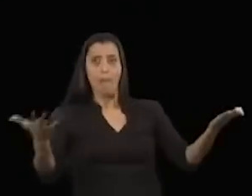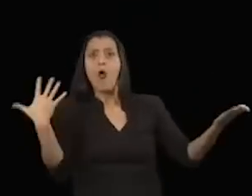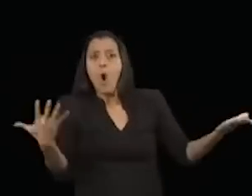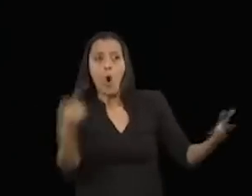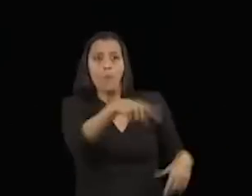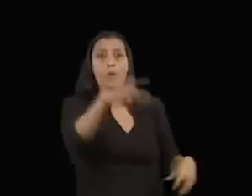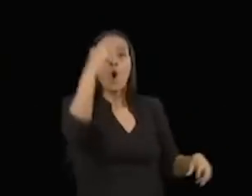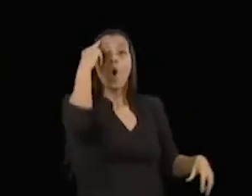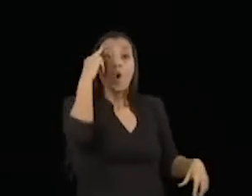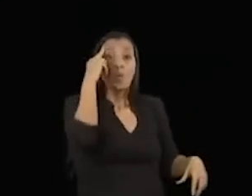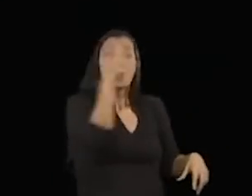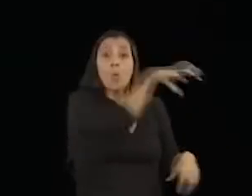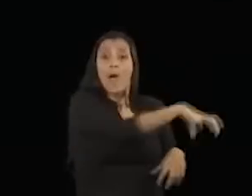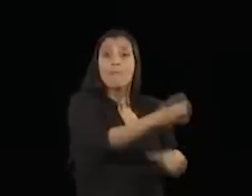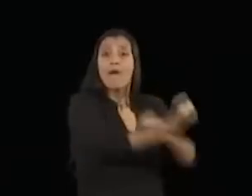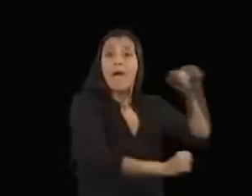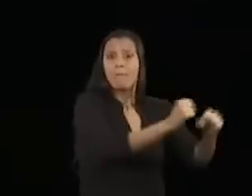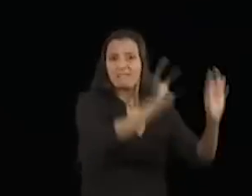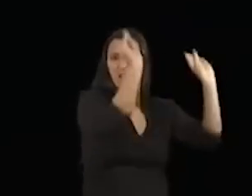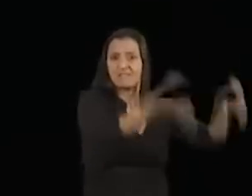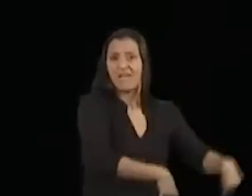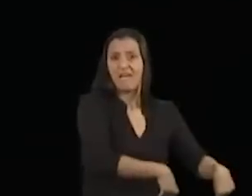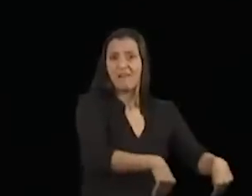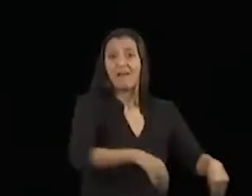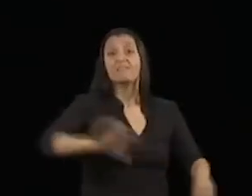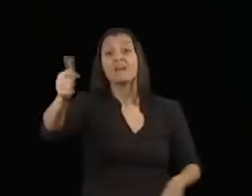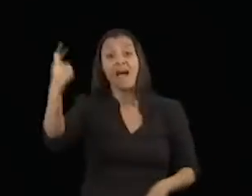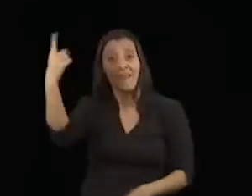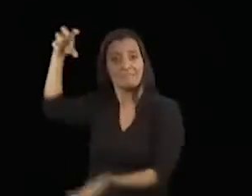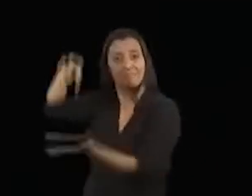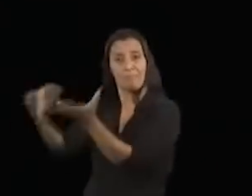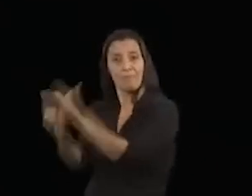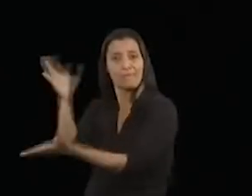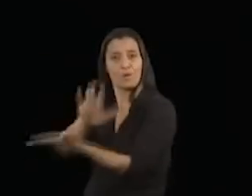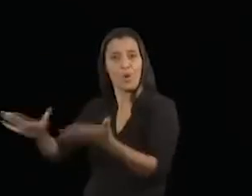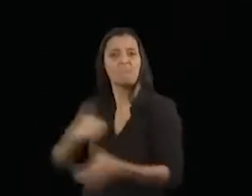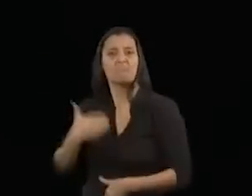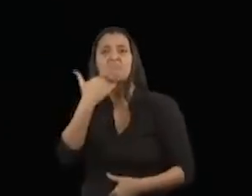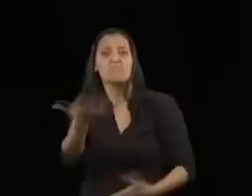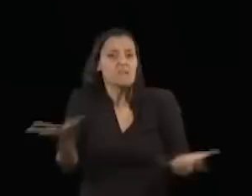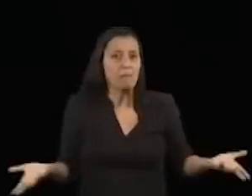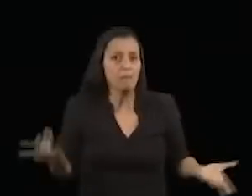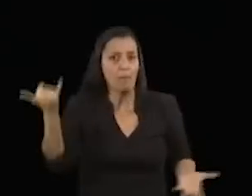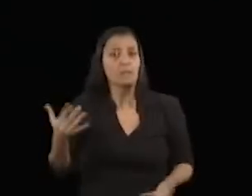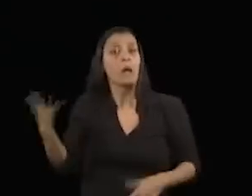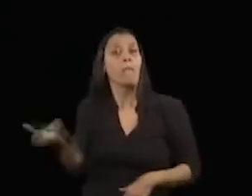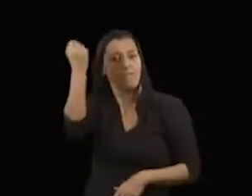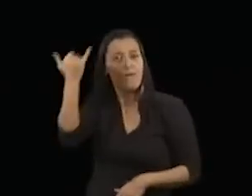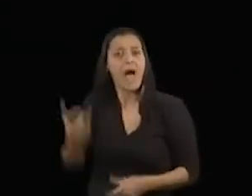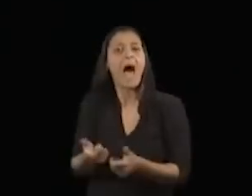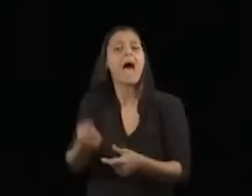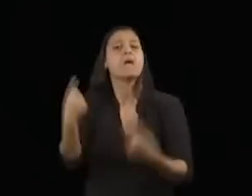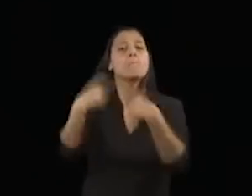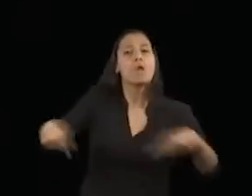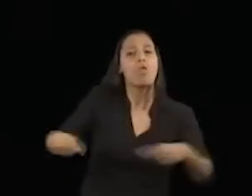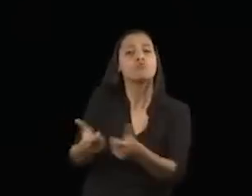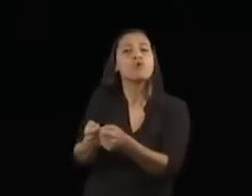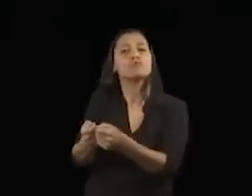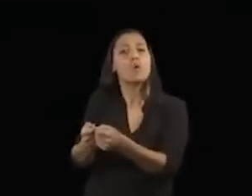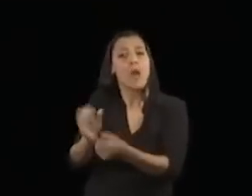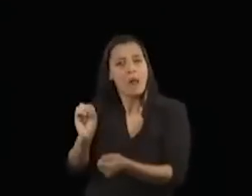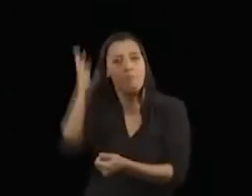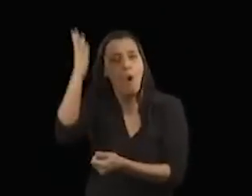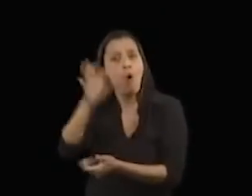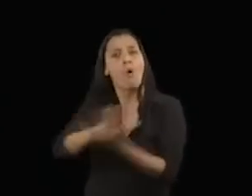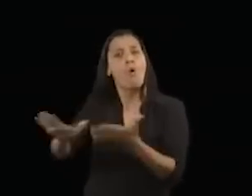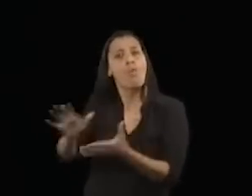restantes van a quebrar. ¿Y qué me importa? Si yo ahora tengo un producto de mejor calidad, un mejor precio. No solo eso, es más,